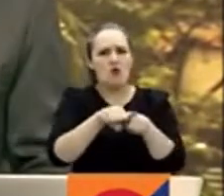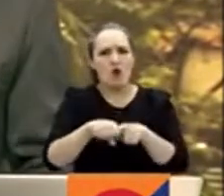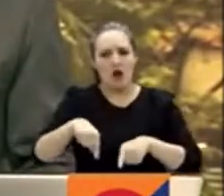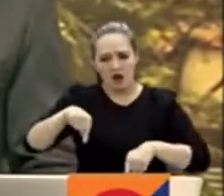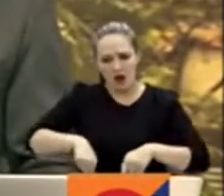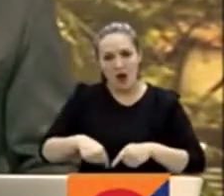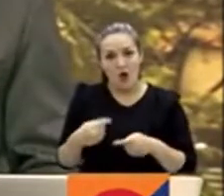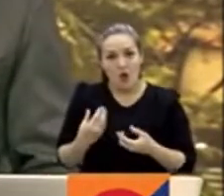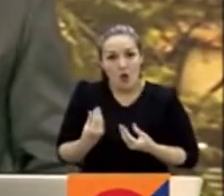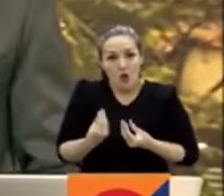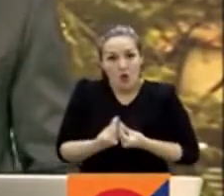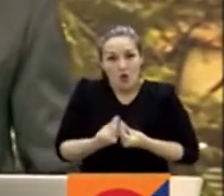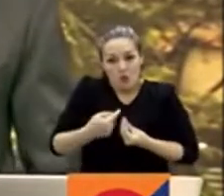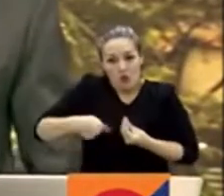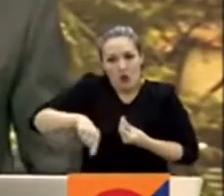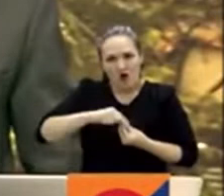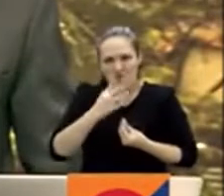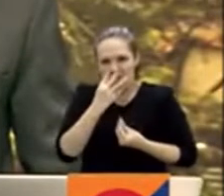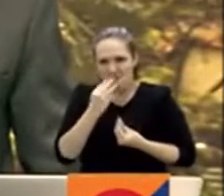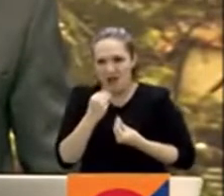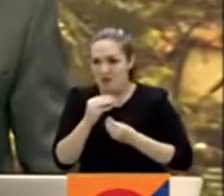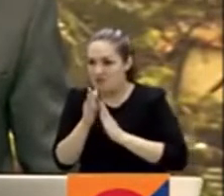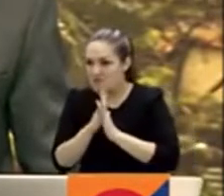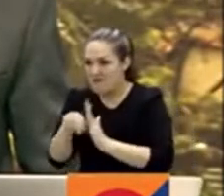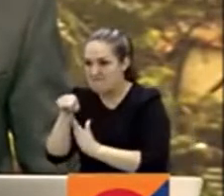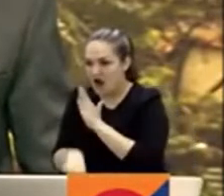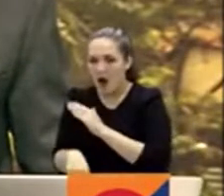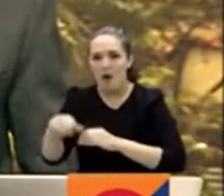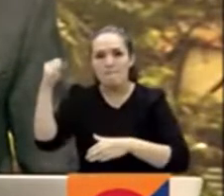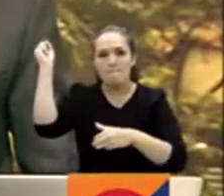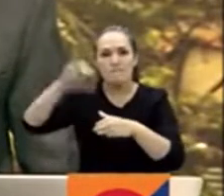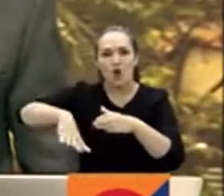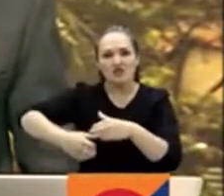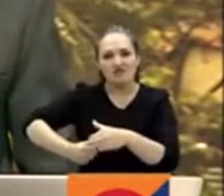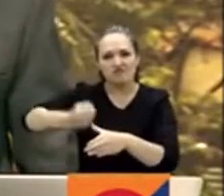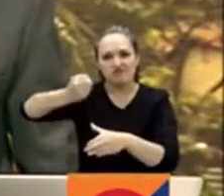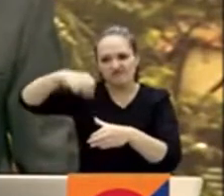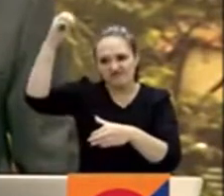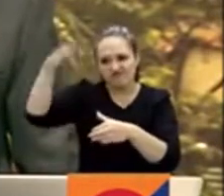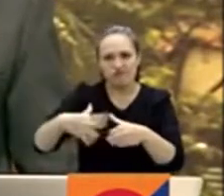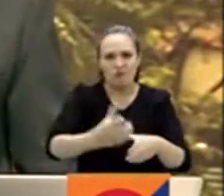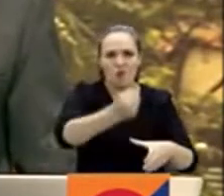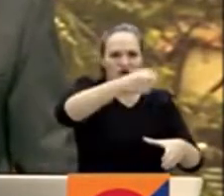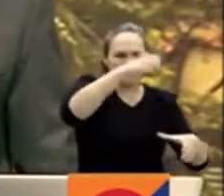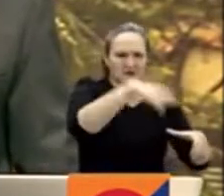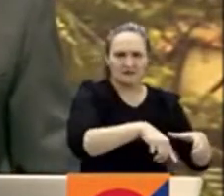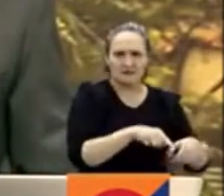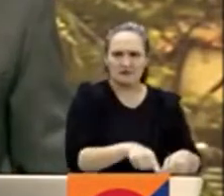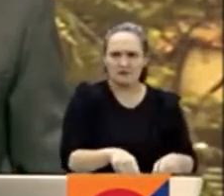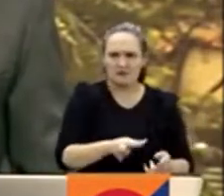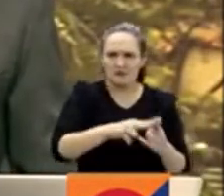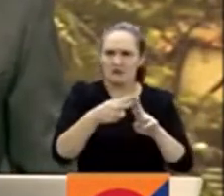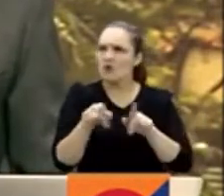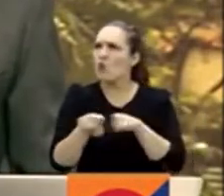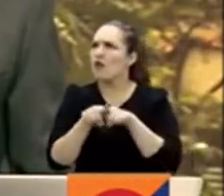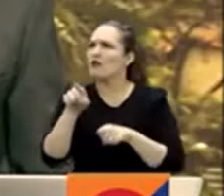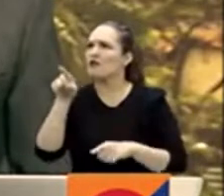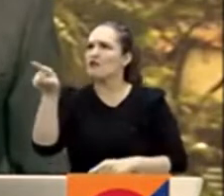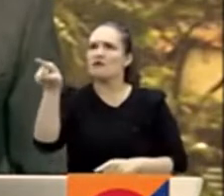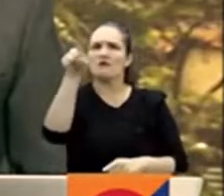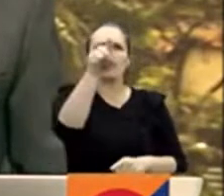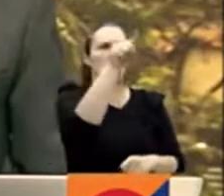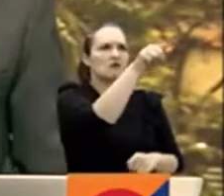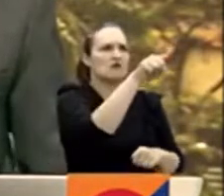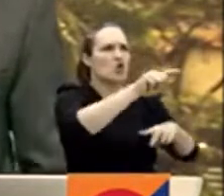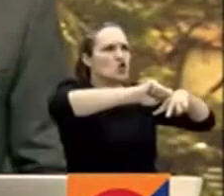mismo grupo delincuencial. Muchos de los cuerpos encontrados en las regiones han sido abandonados, envueltos en bolsas de basura y con marcas